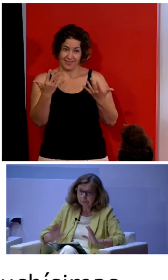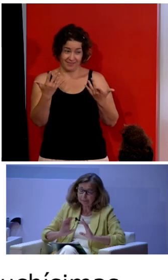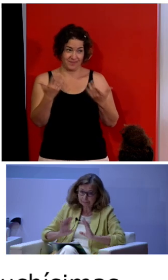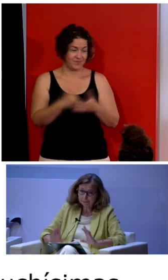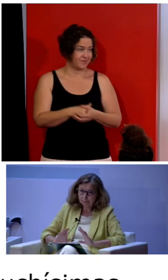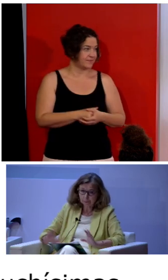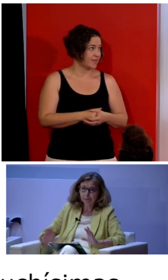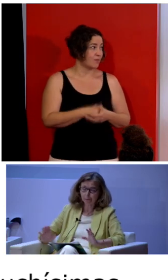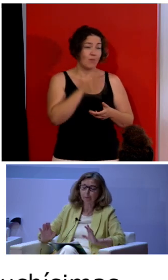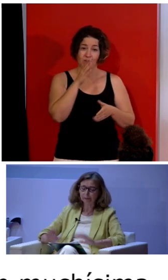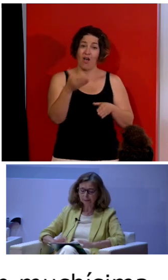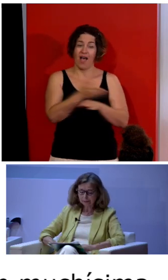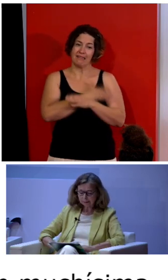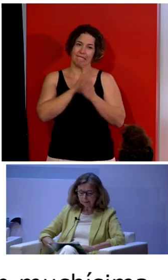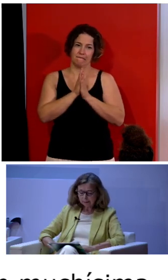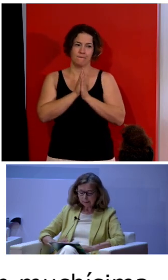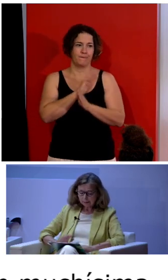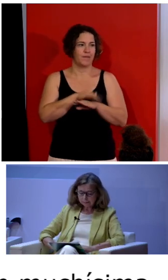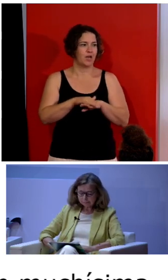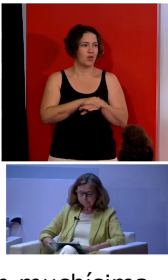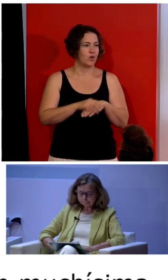eso, de antemano, os pido disculpas.